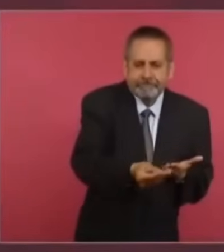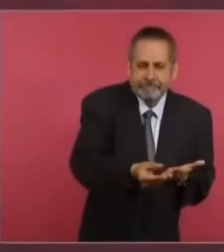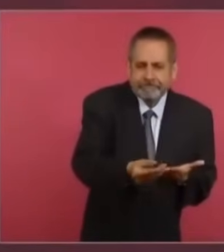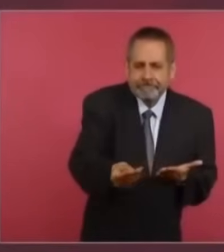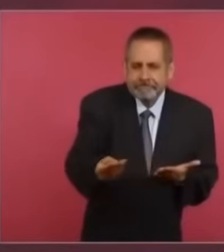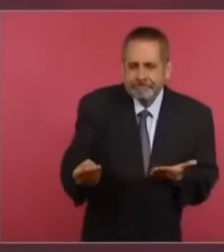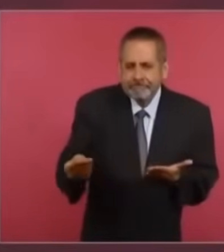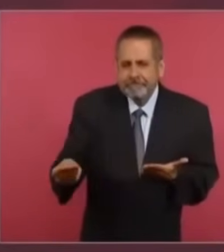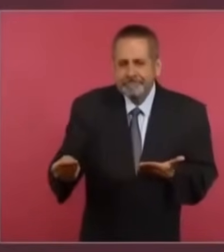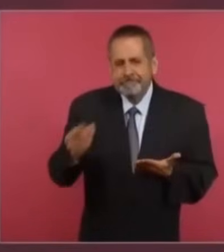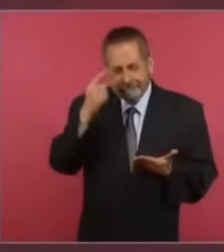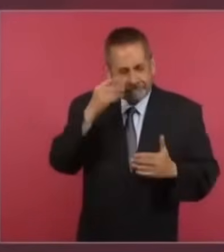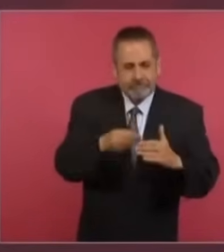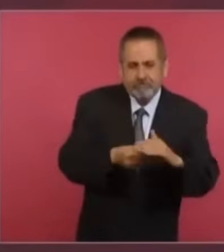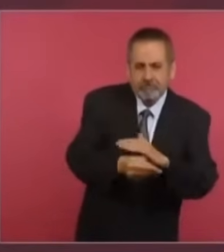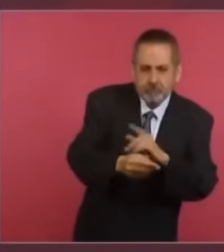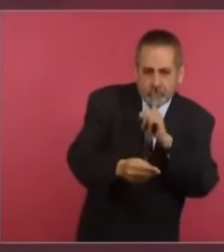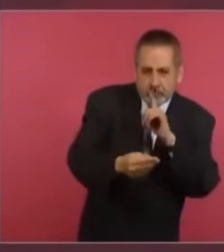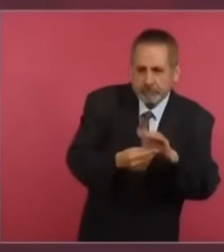aunque se trataba